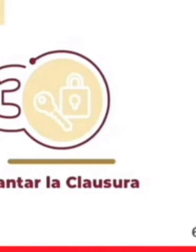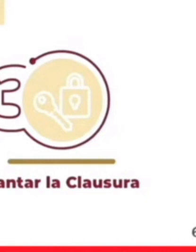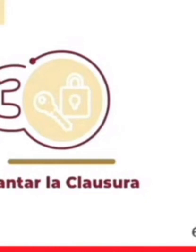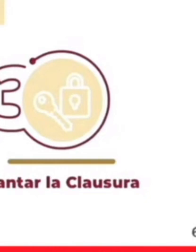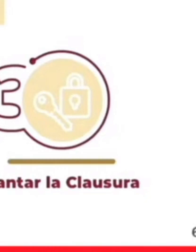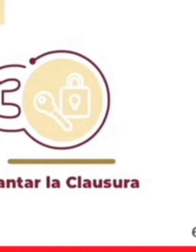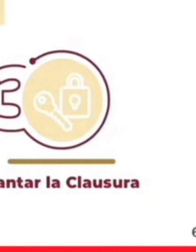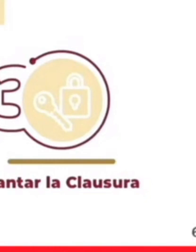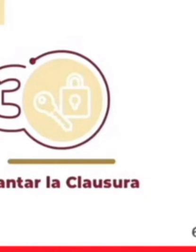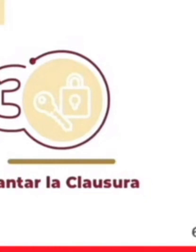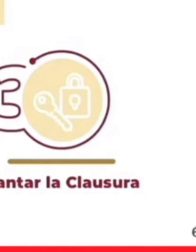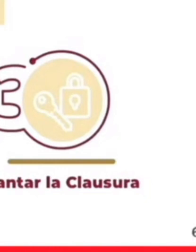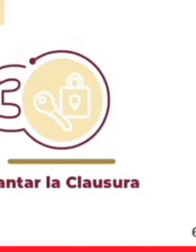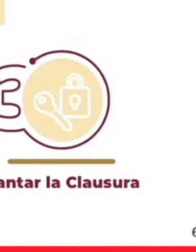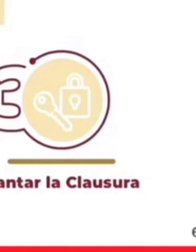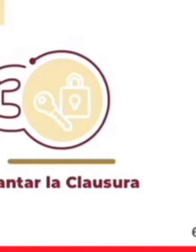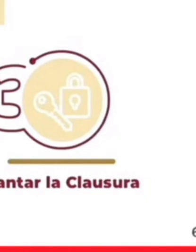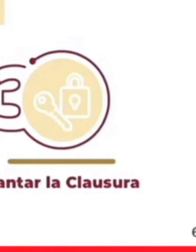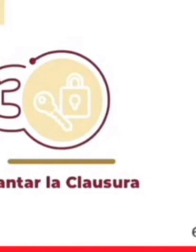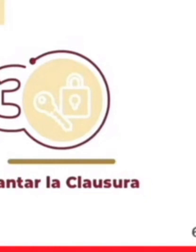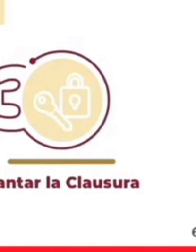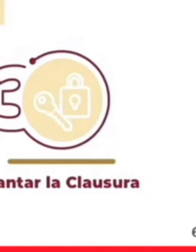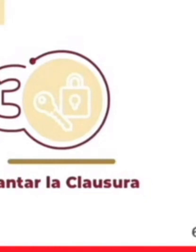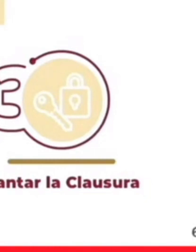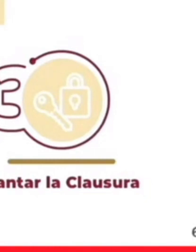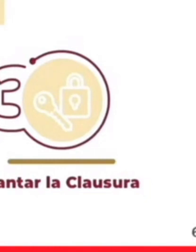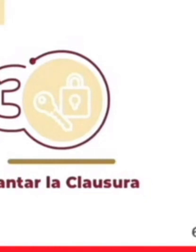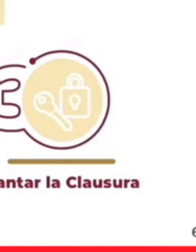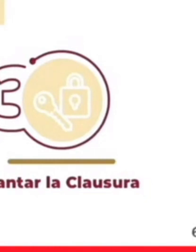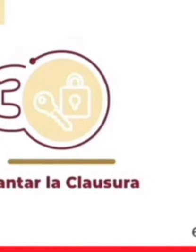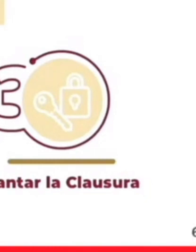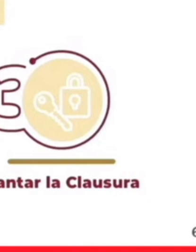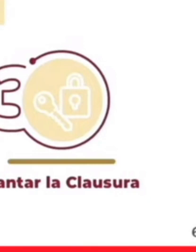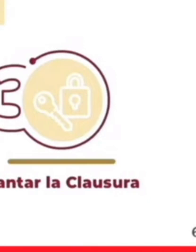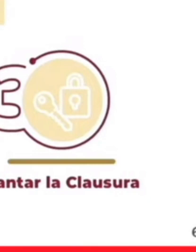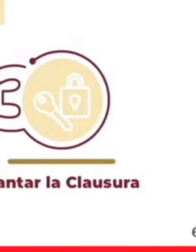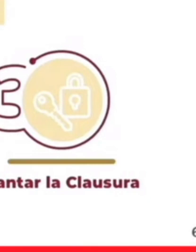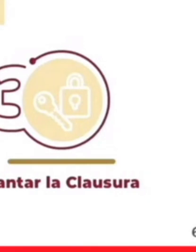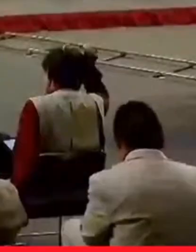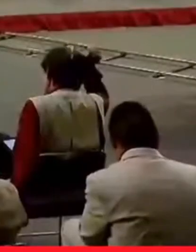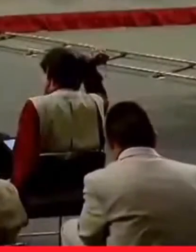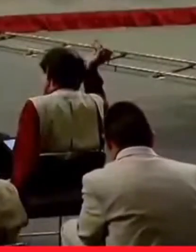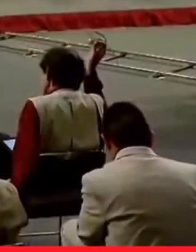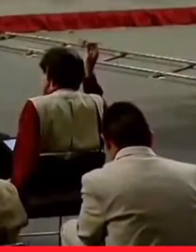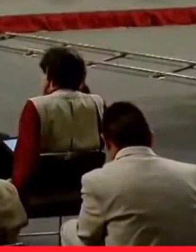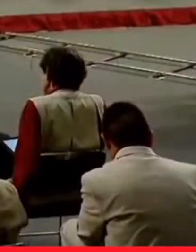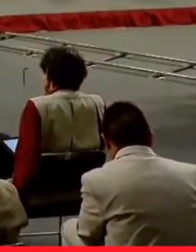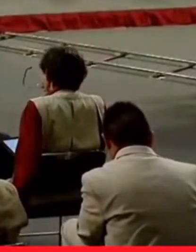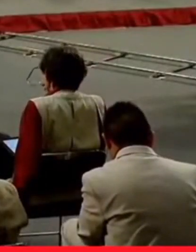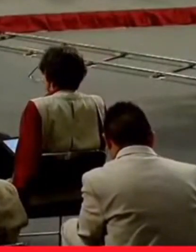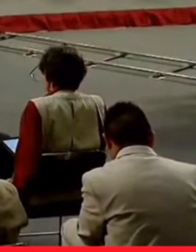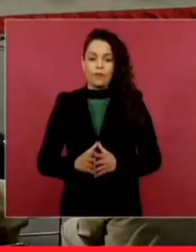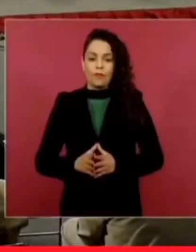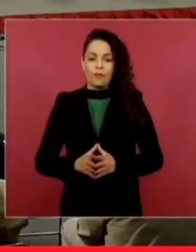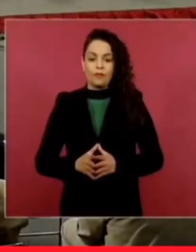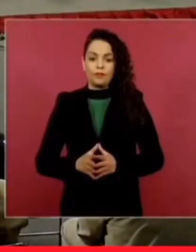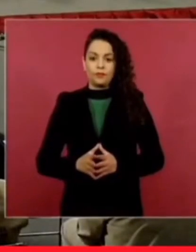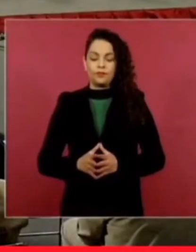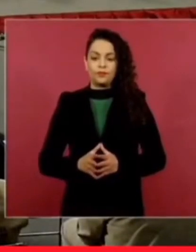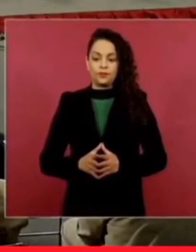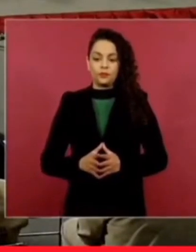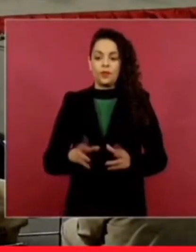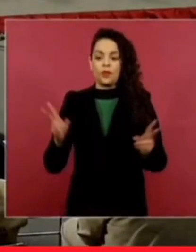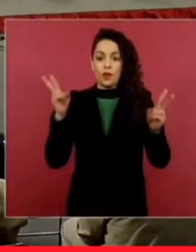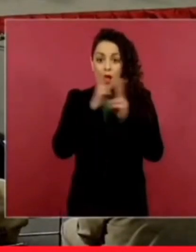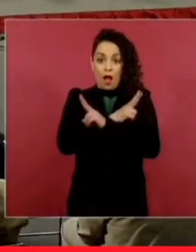Es suelo, es subsuelo, es agua, es flora, es fauna, es el aire.